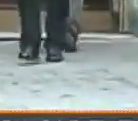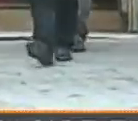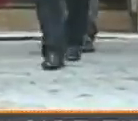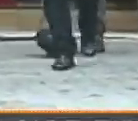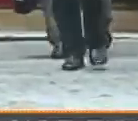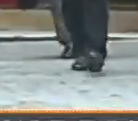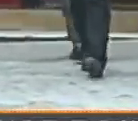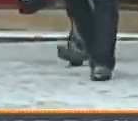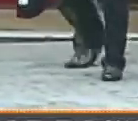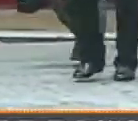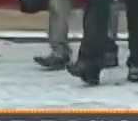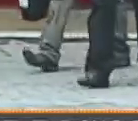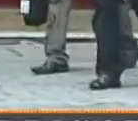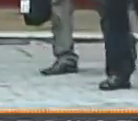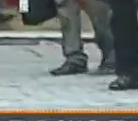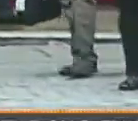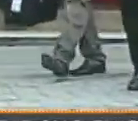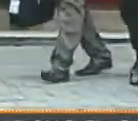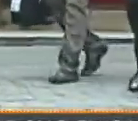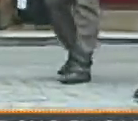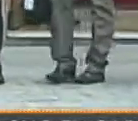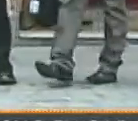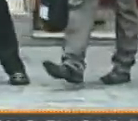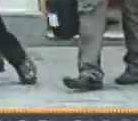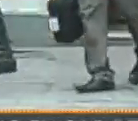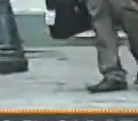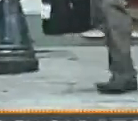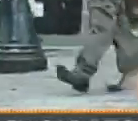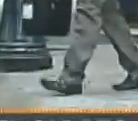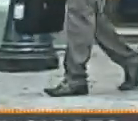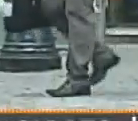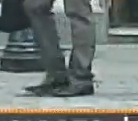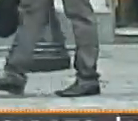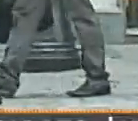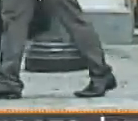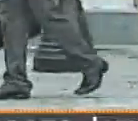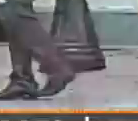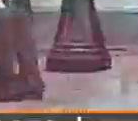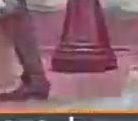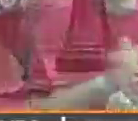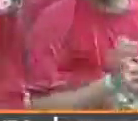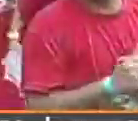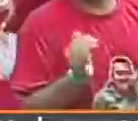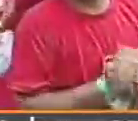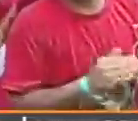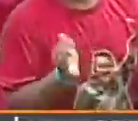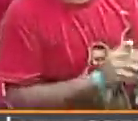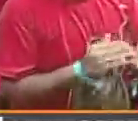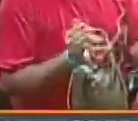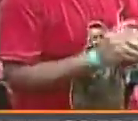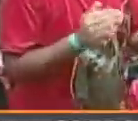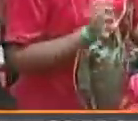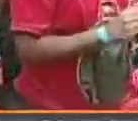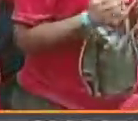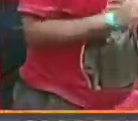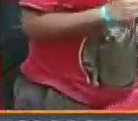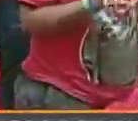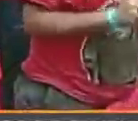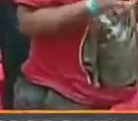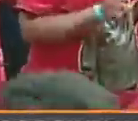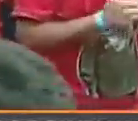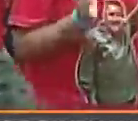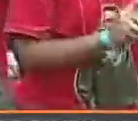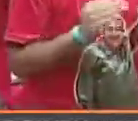primera combatiente Cilia Flores, así como también el vicepresidente para la comunicación y la cultura, Jorge